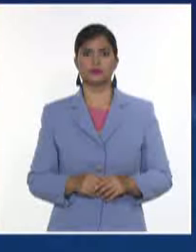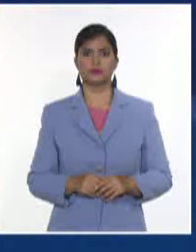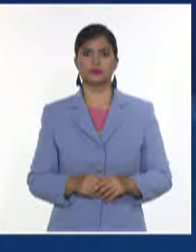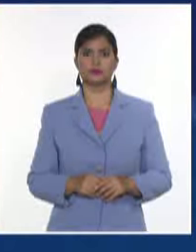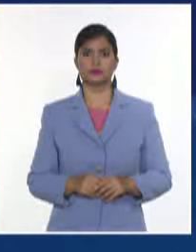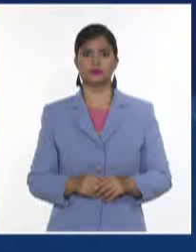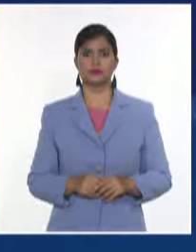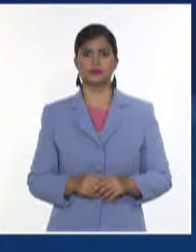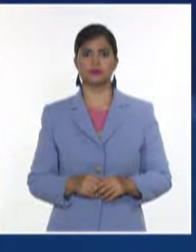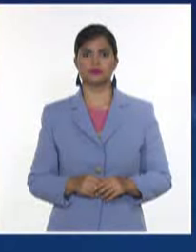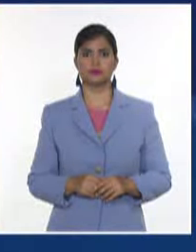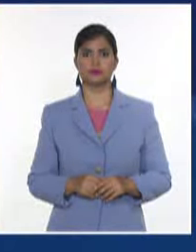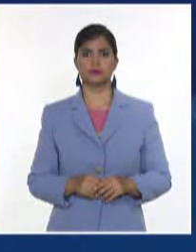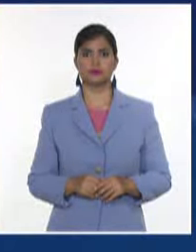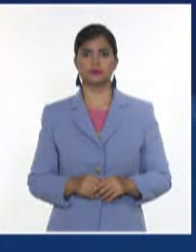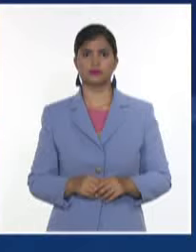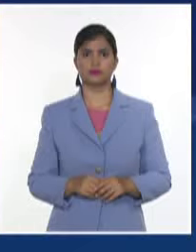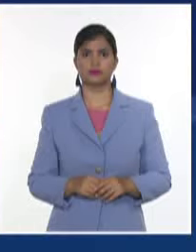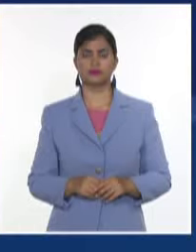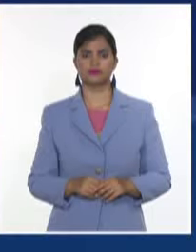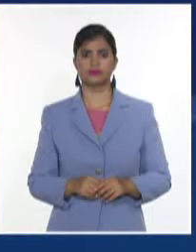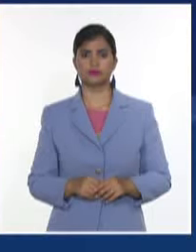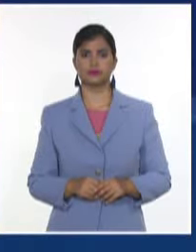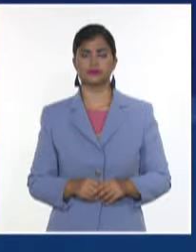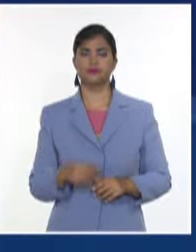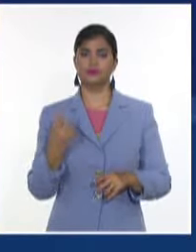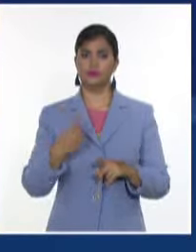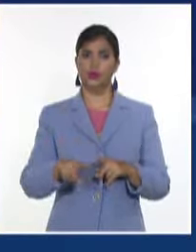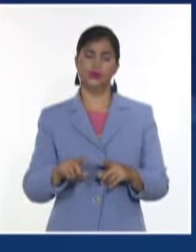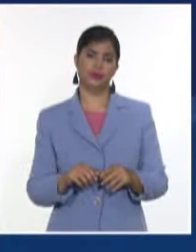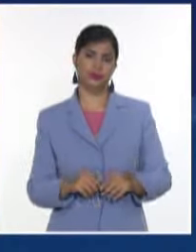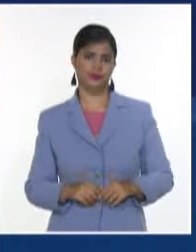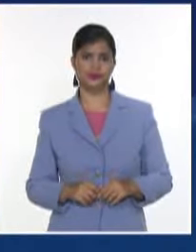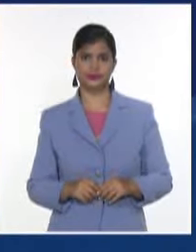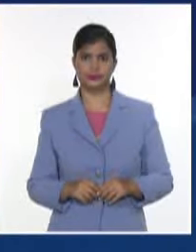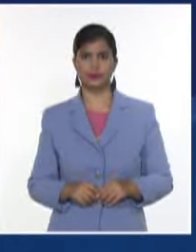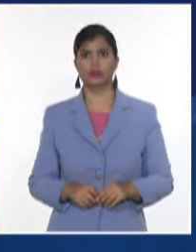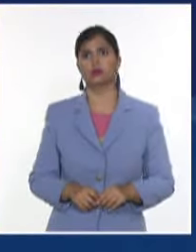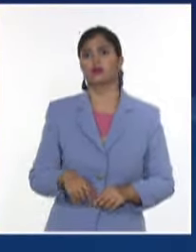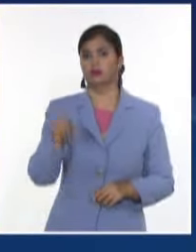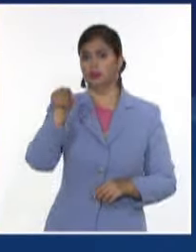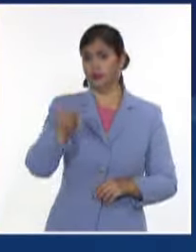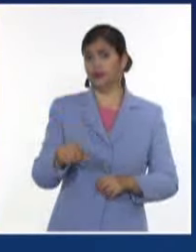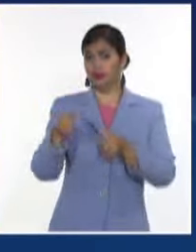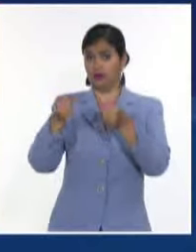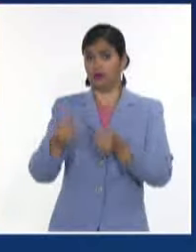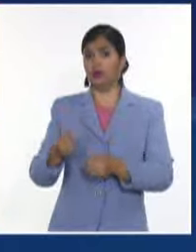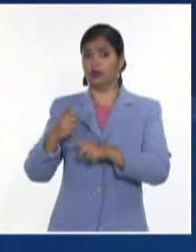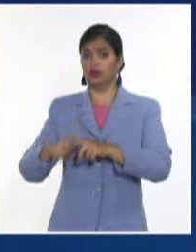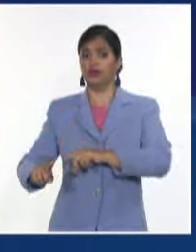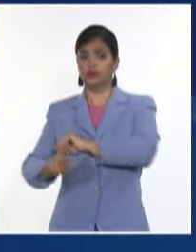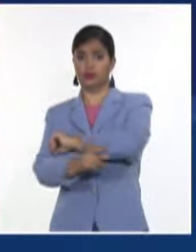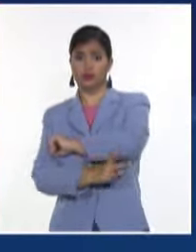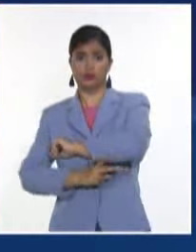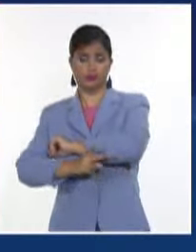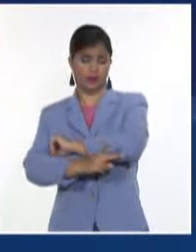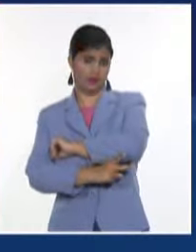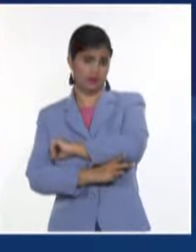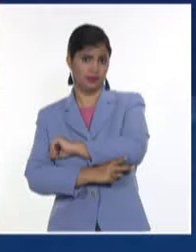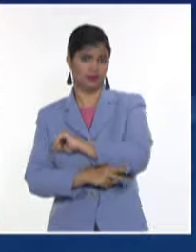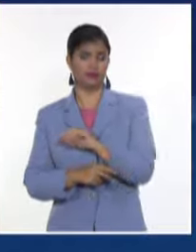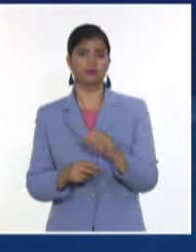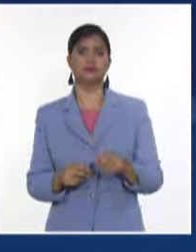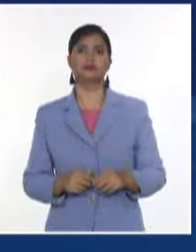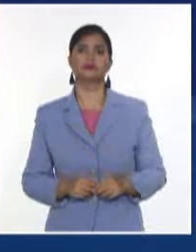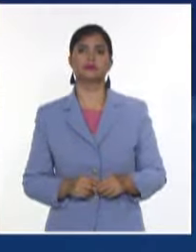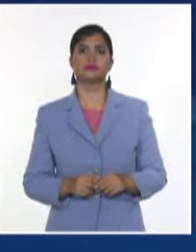Por tanto, la ciudadanía efectiva tiene dos expresiones muy prácticas. La próxima: en